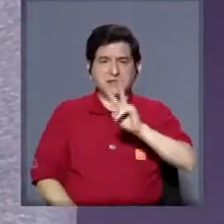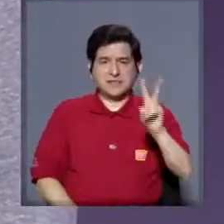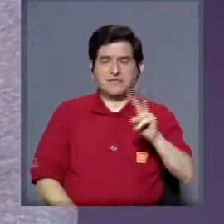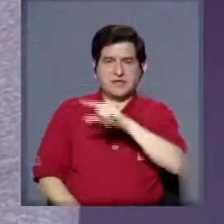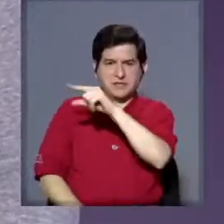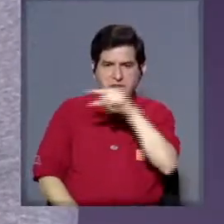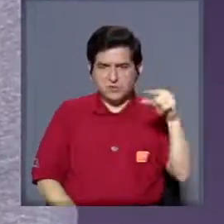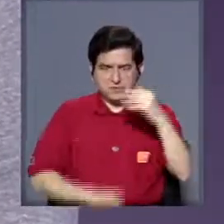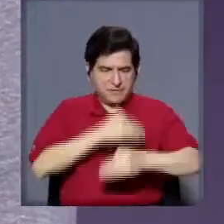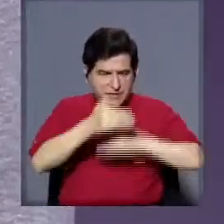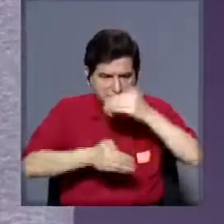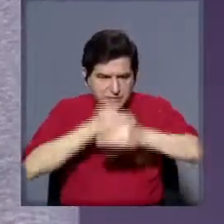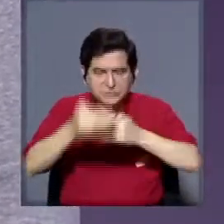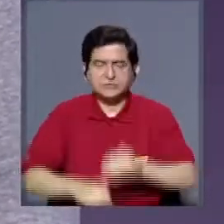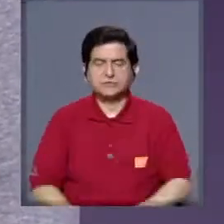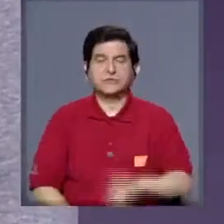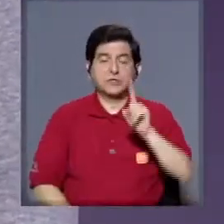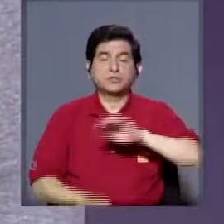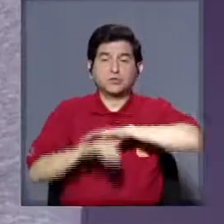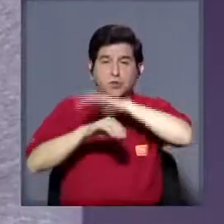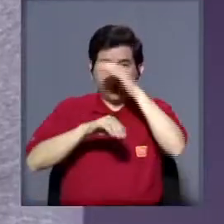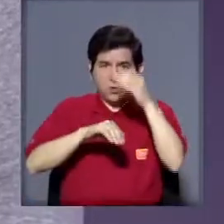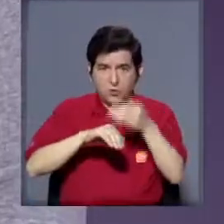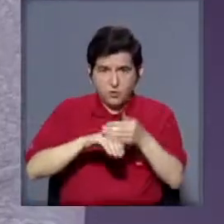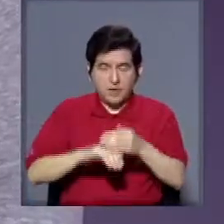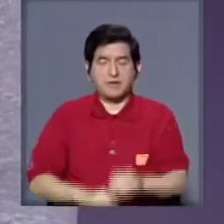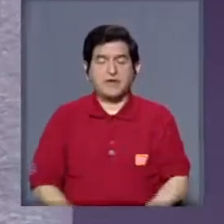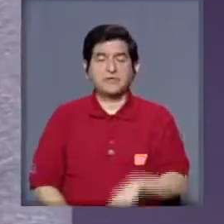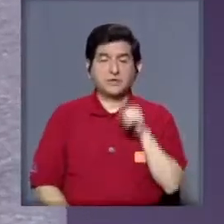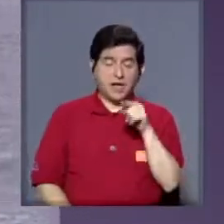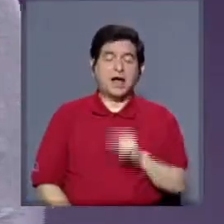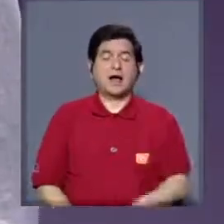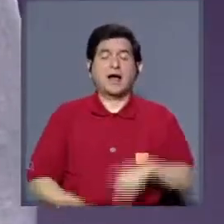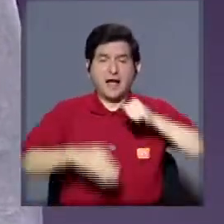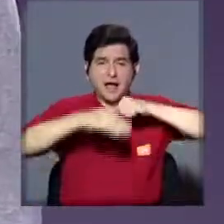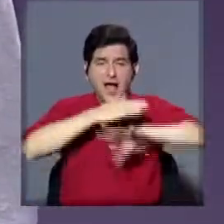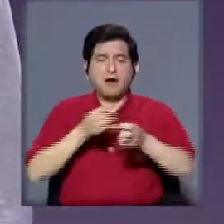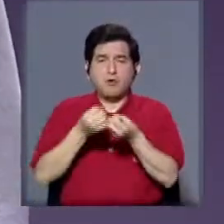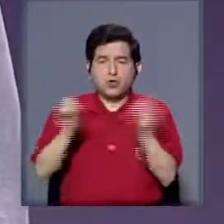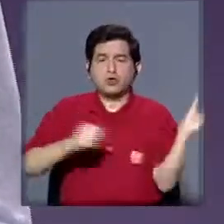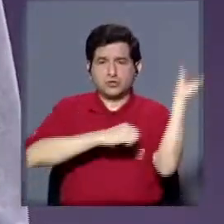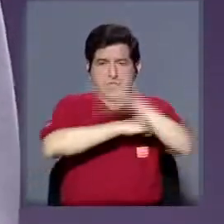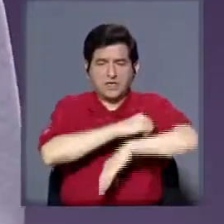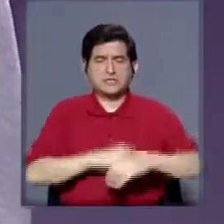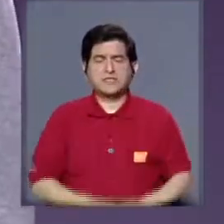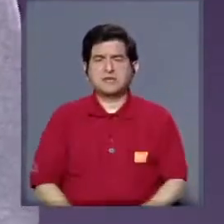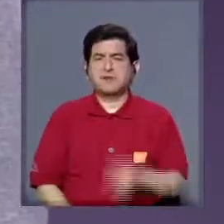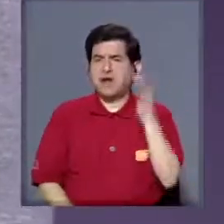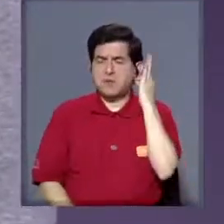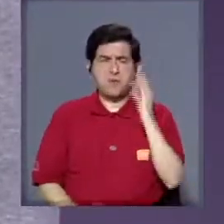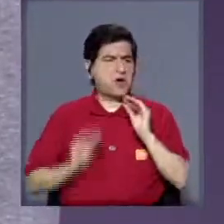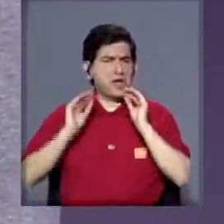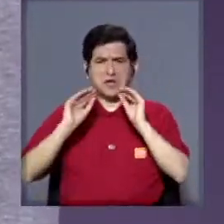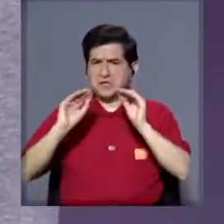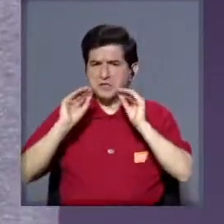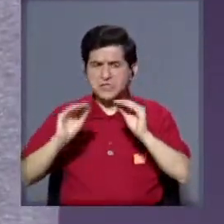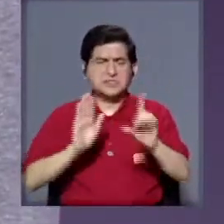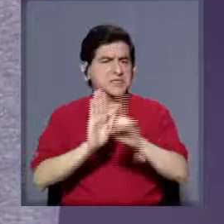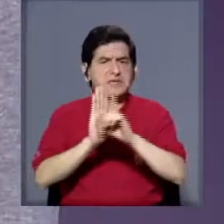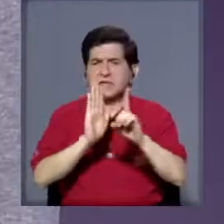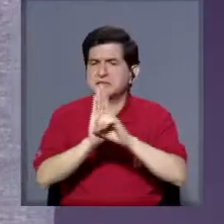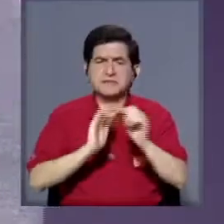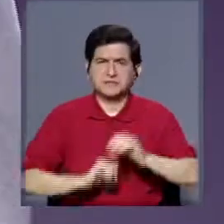semanas de gestación y un aborto impune que están bien tampoco se enseña a las mujeres no nos enseñan cuáles son nuestros